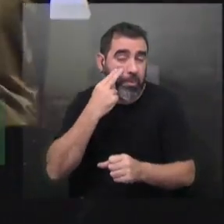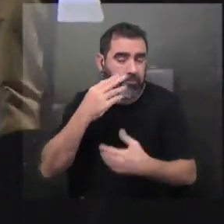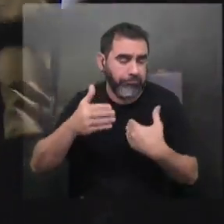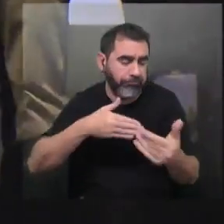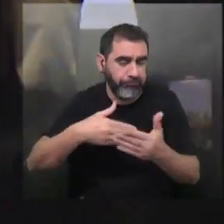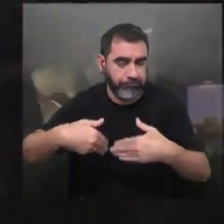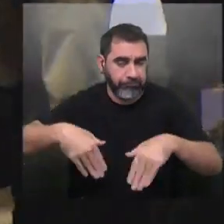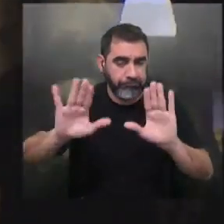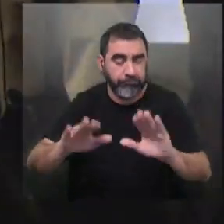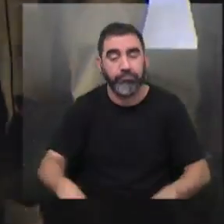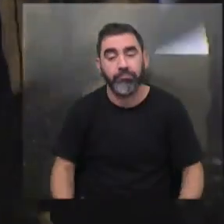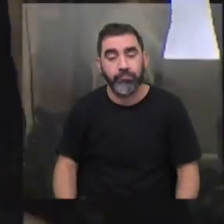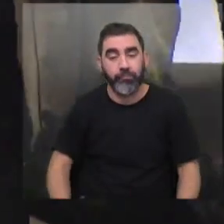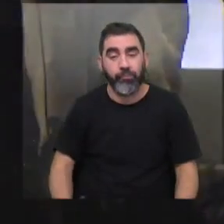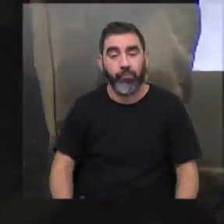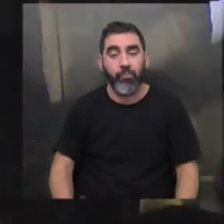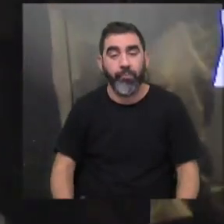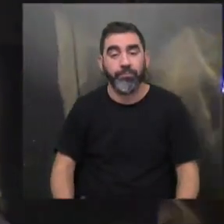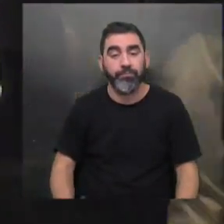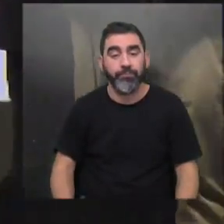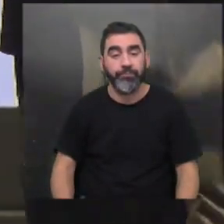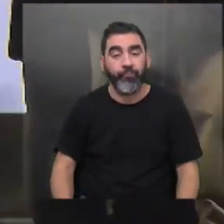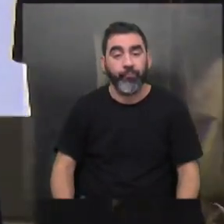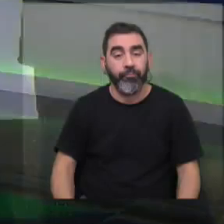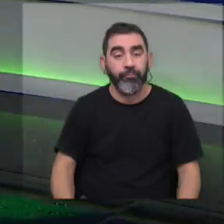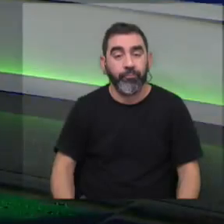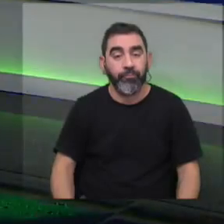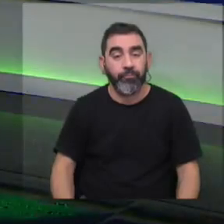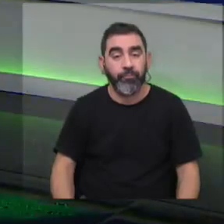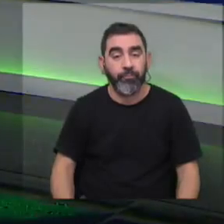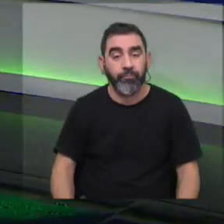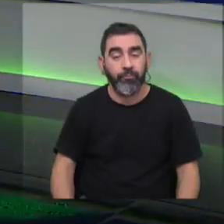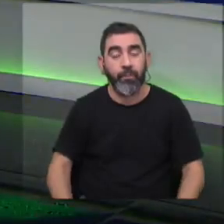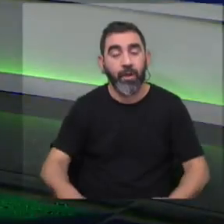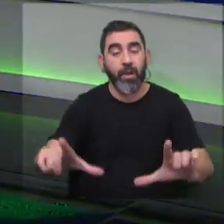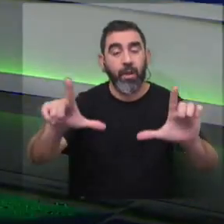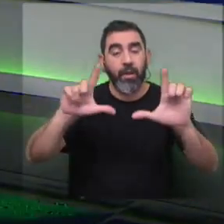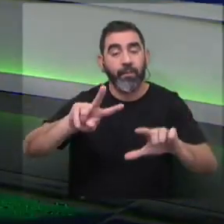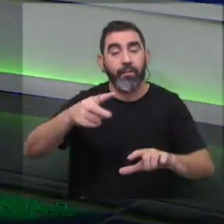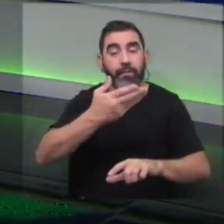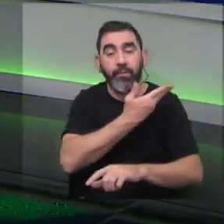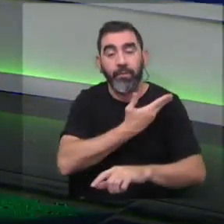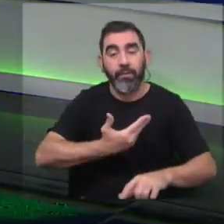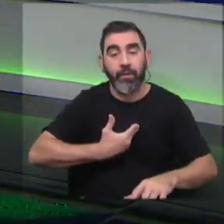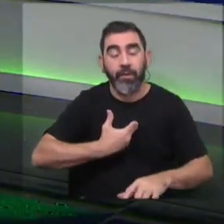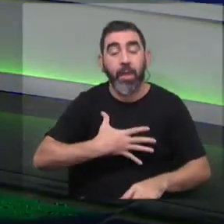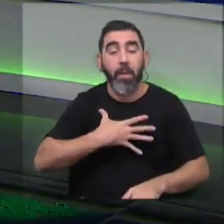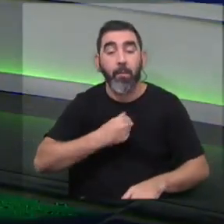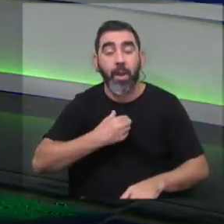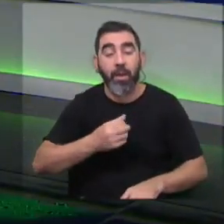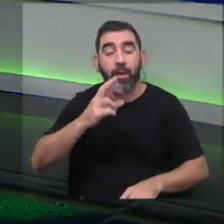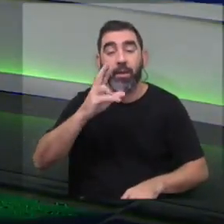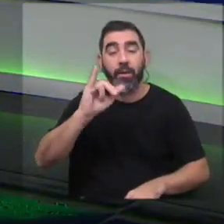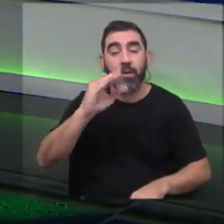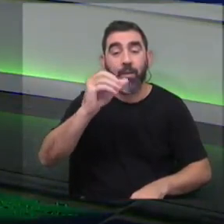habrá consecuencias ni para Delgado ni para el Partido Nacional la candidata a la vicepresidencia por el Partido Nacional valería